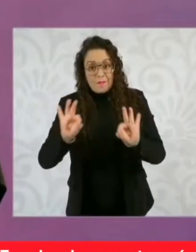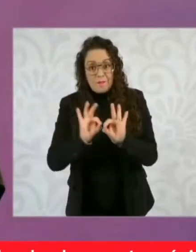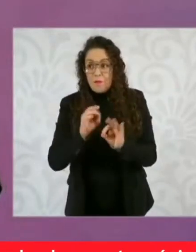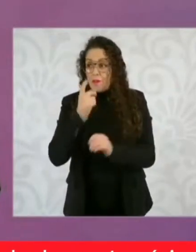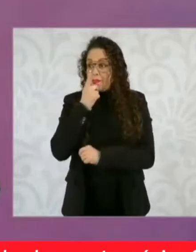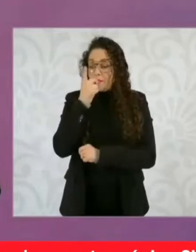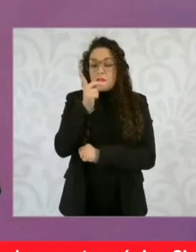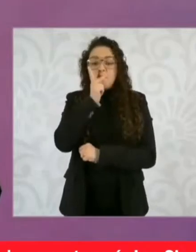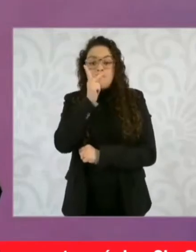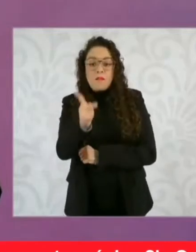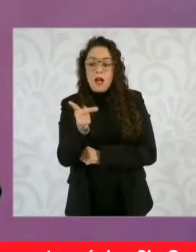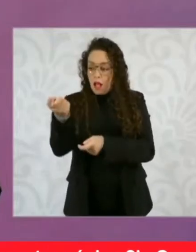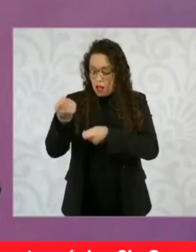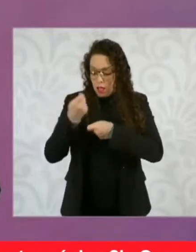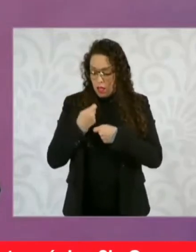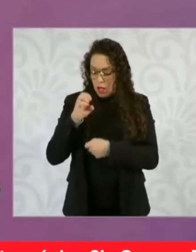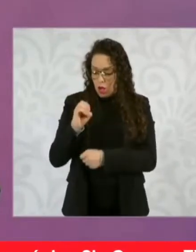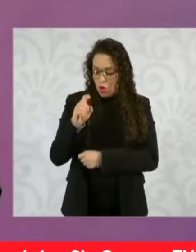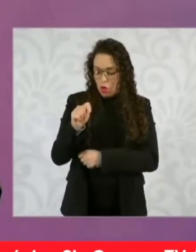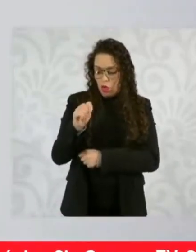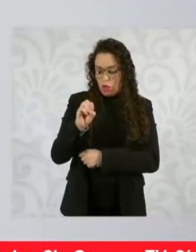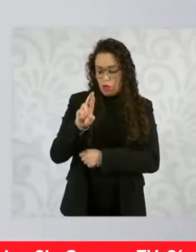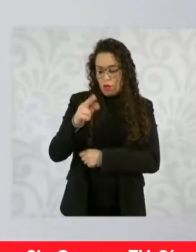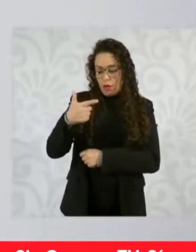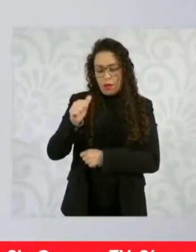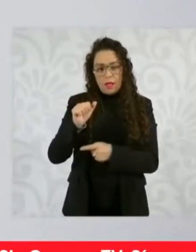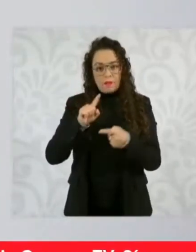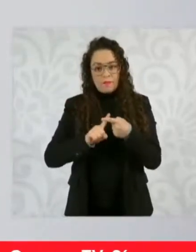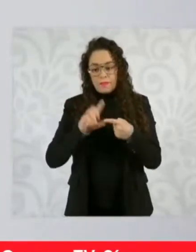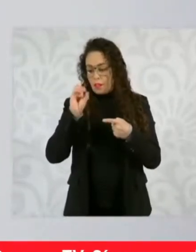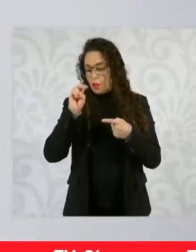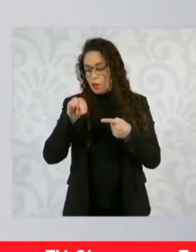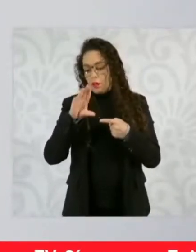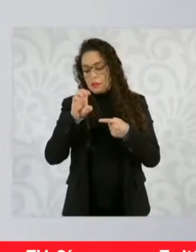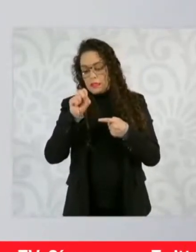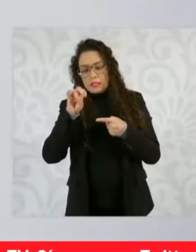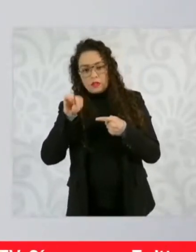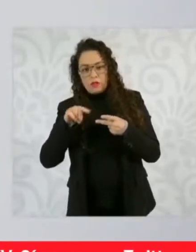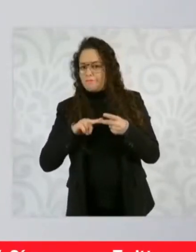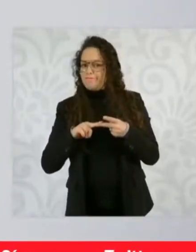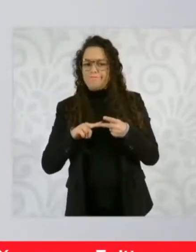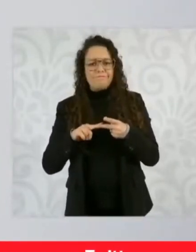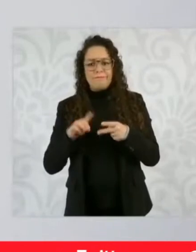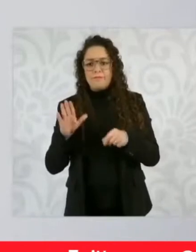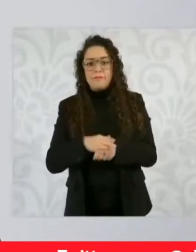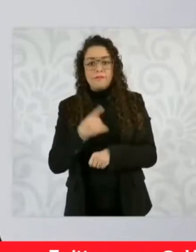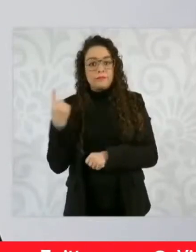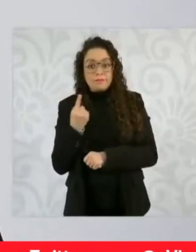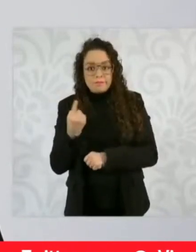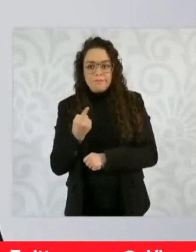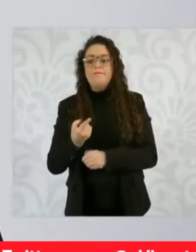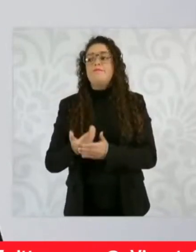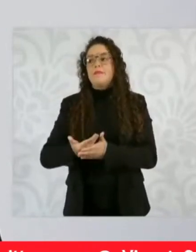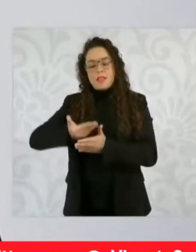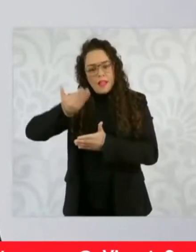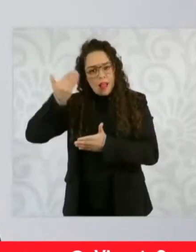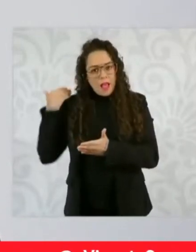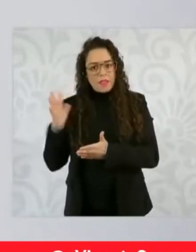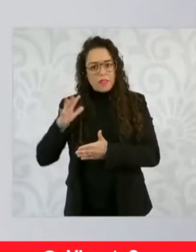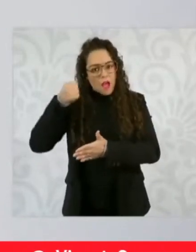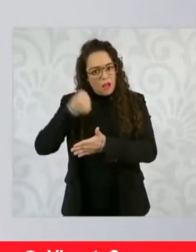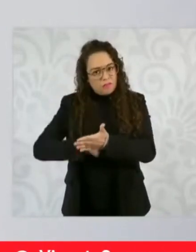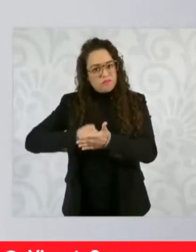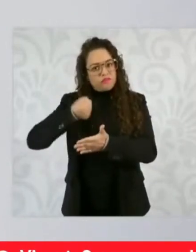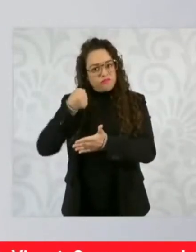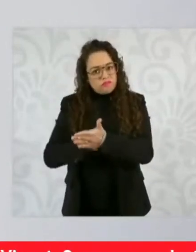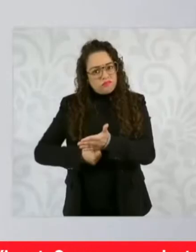nos otorga o que fue una concesión, porque fue el producto de una conquista y fue el producto de una